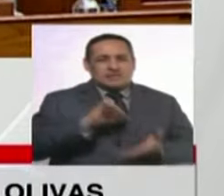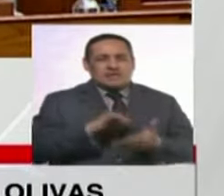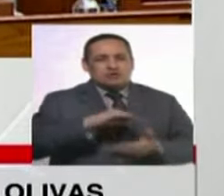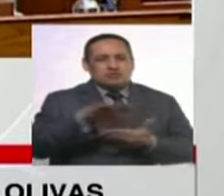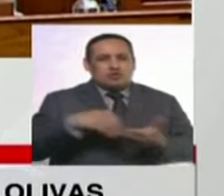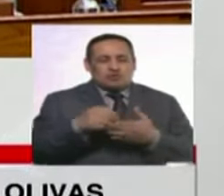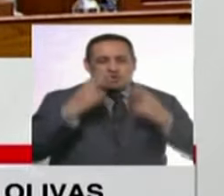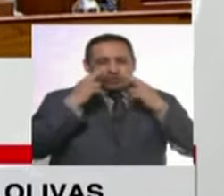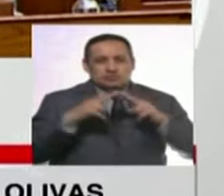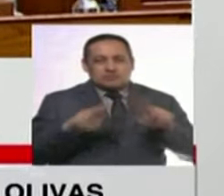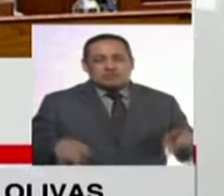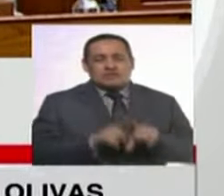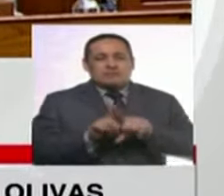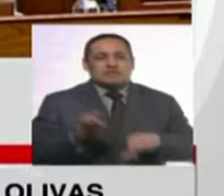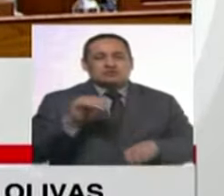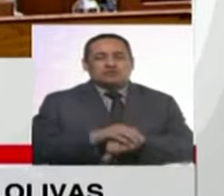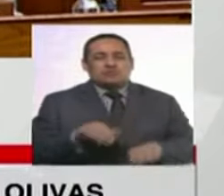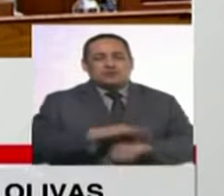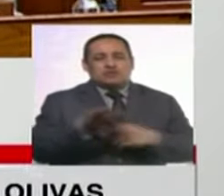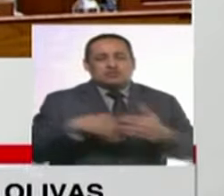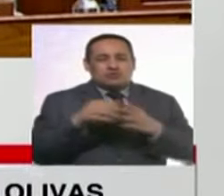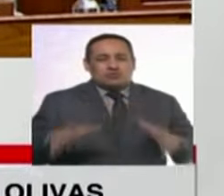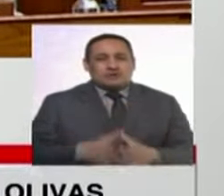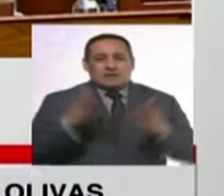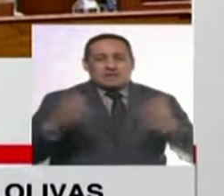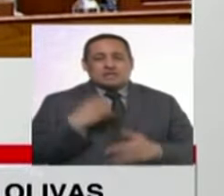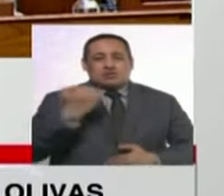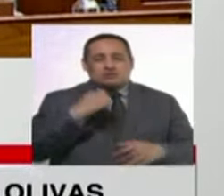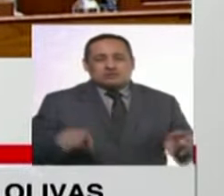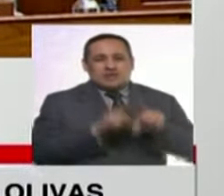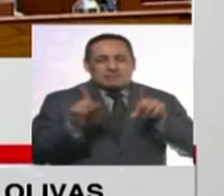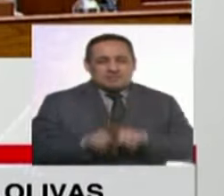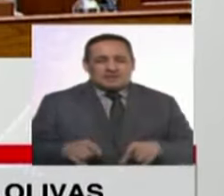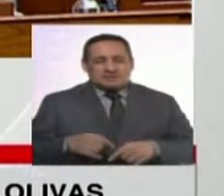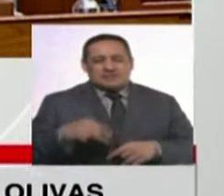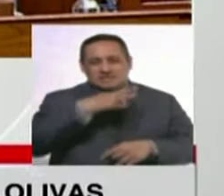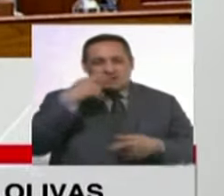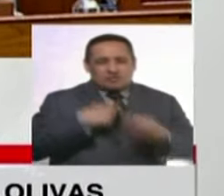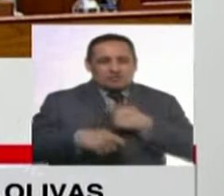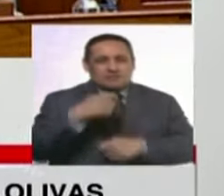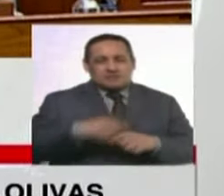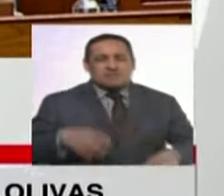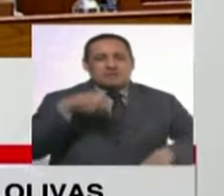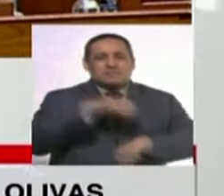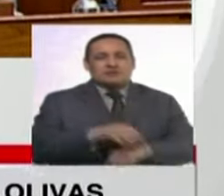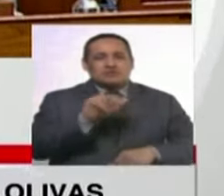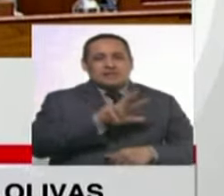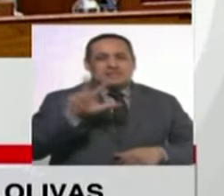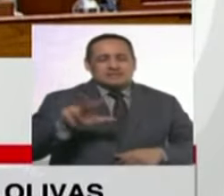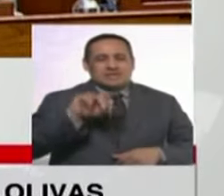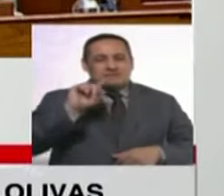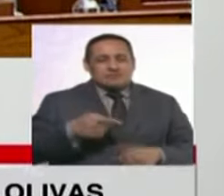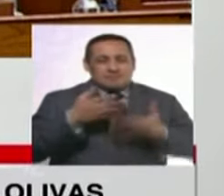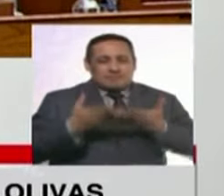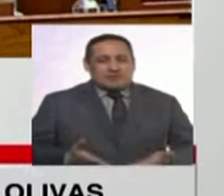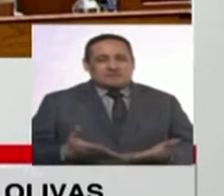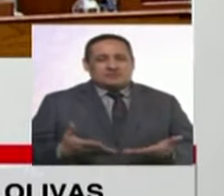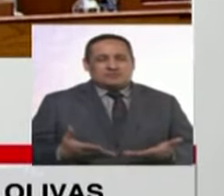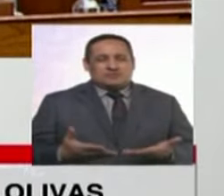conocemos sobre los grandes logros contra el narcotráfico la detención de 33 toneladas